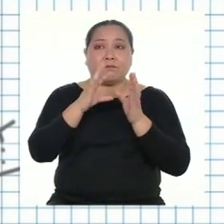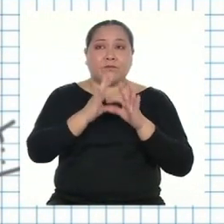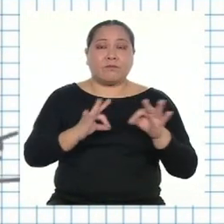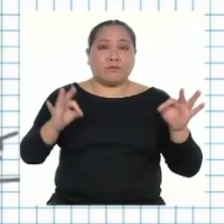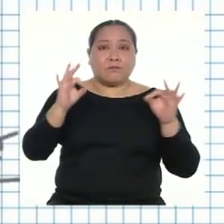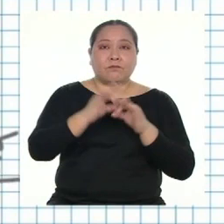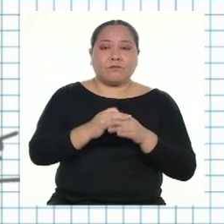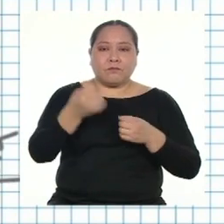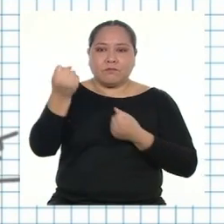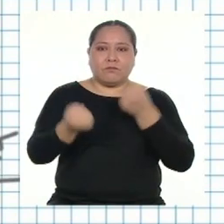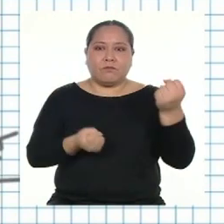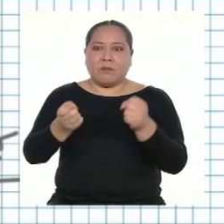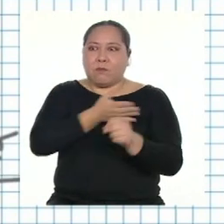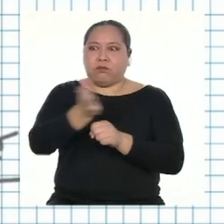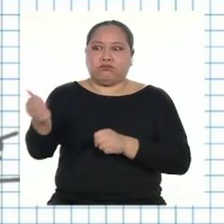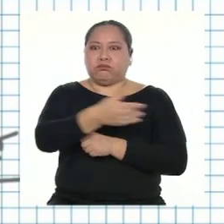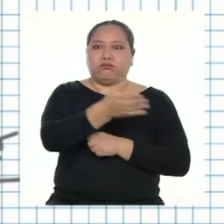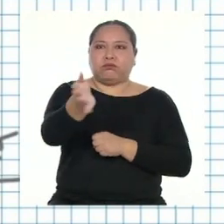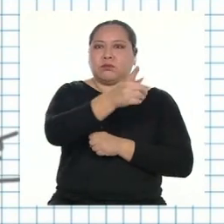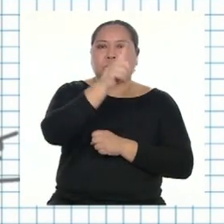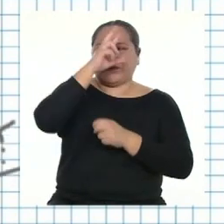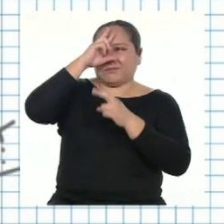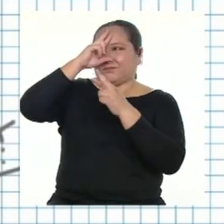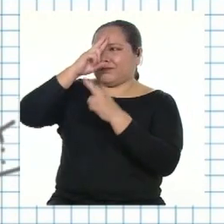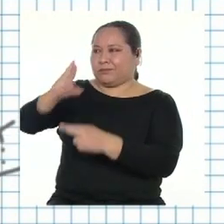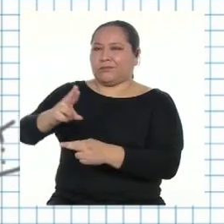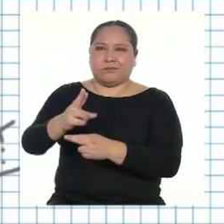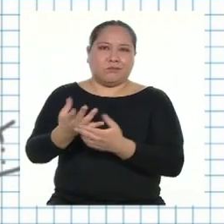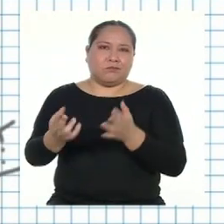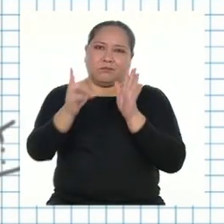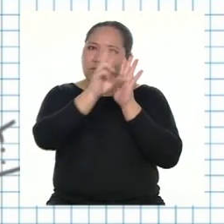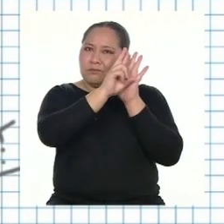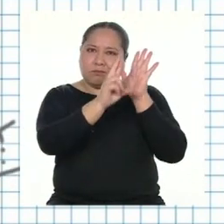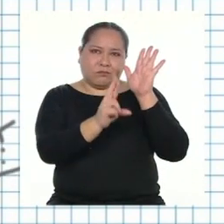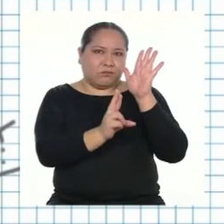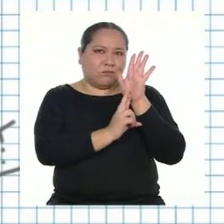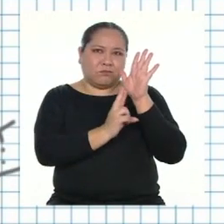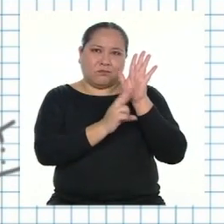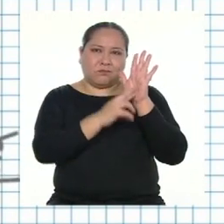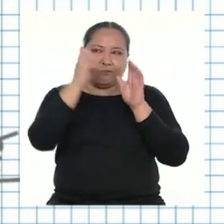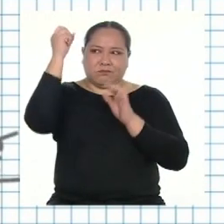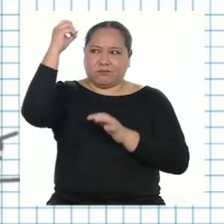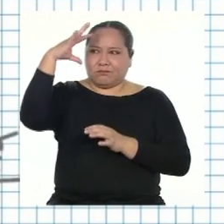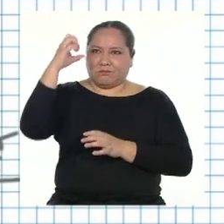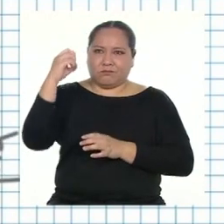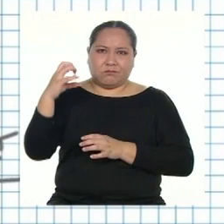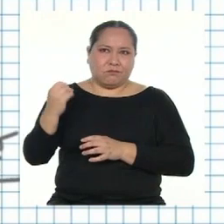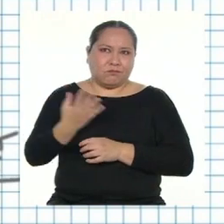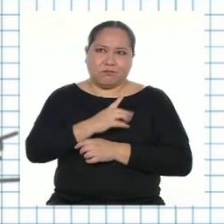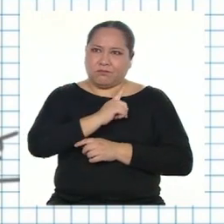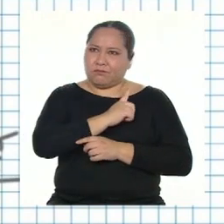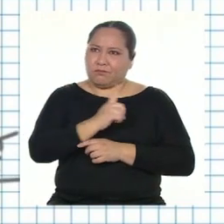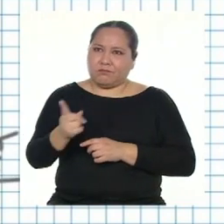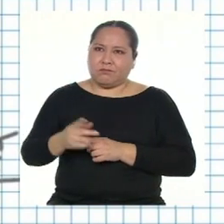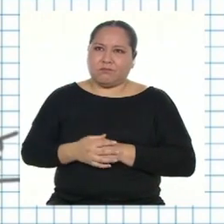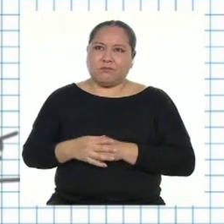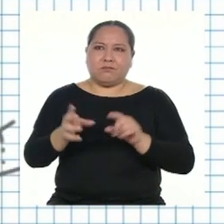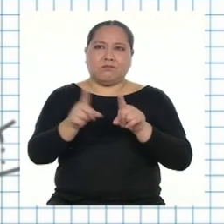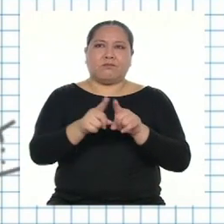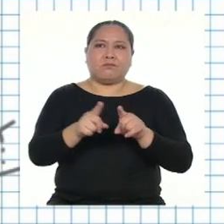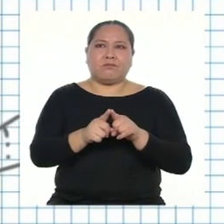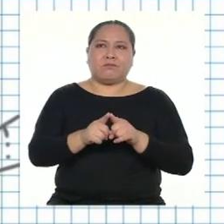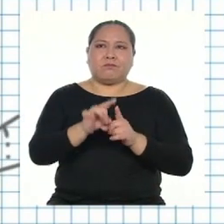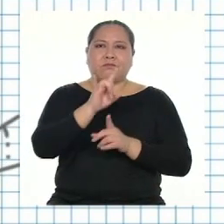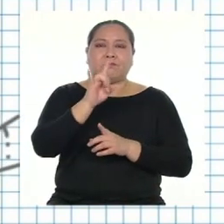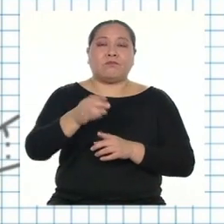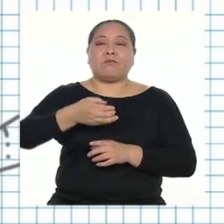conducción temeraria y la falta de respeto general que se tiene a las señales de tránsito. Además, el